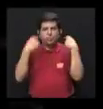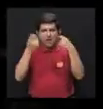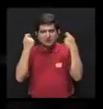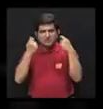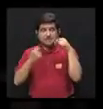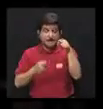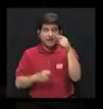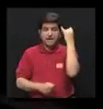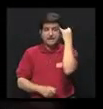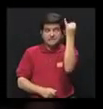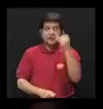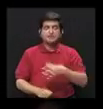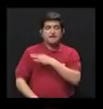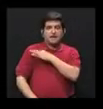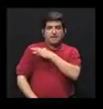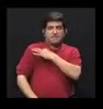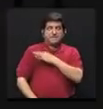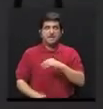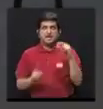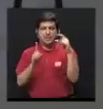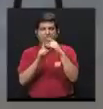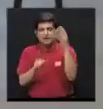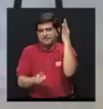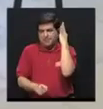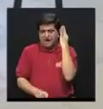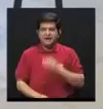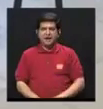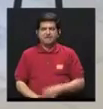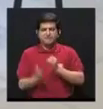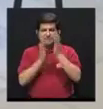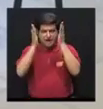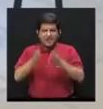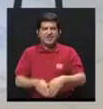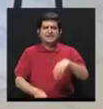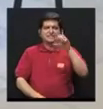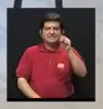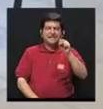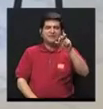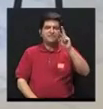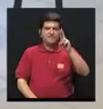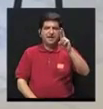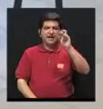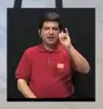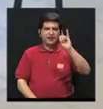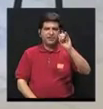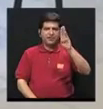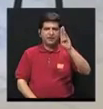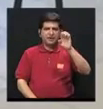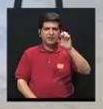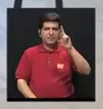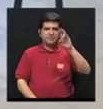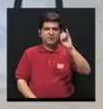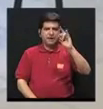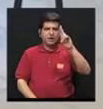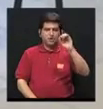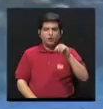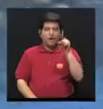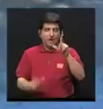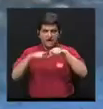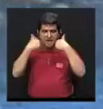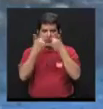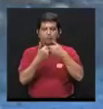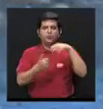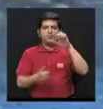nuestra invitada en Palabra de Mujer es la investigadora Silvia Ribeiro. Ella es parte del grupo ETC.